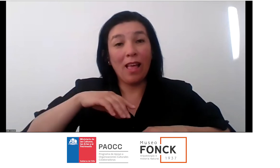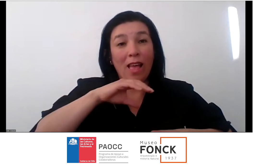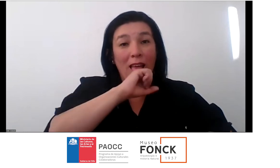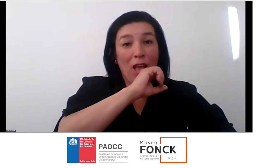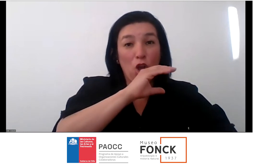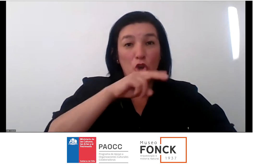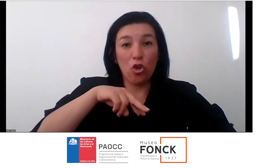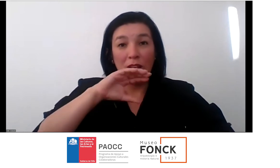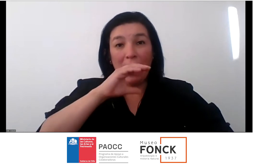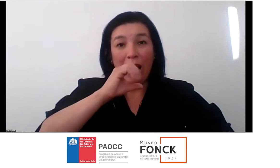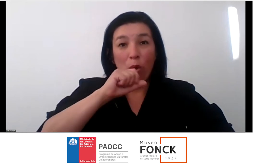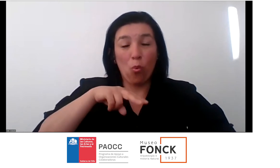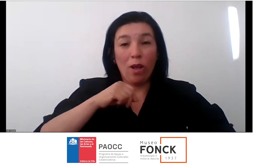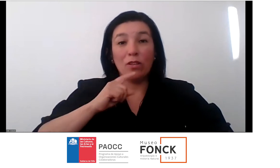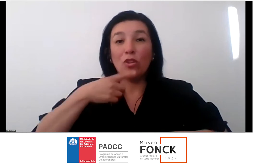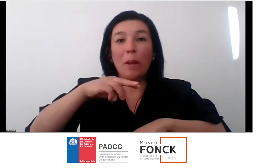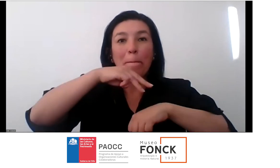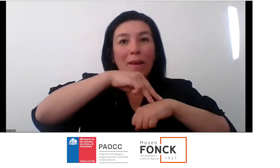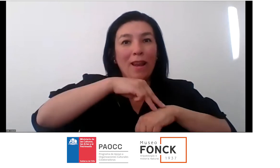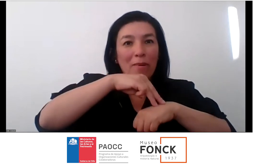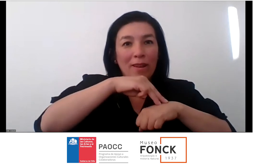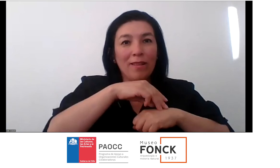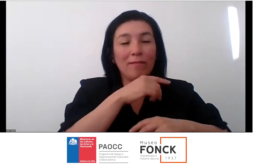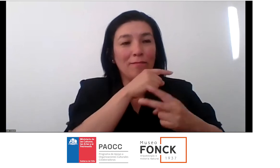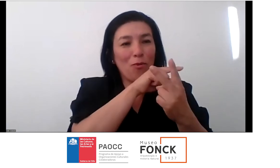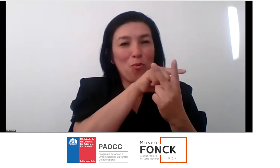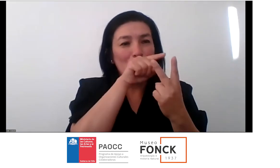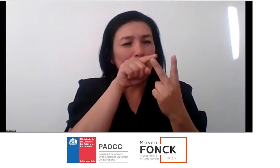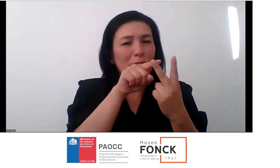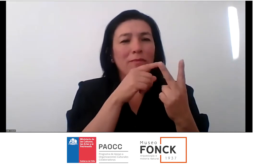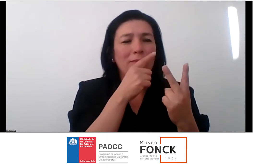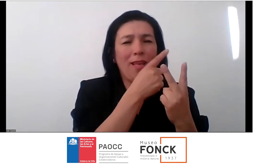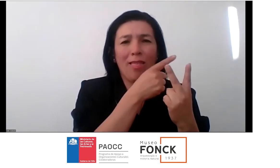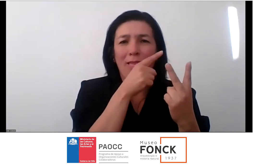la provincia del Marga Marga, ¿no? Cada una con sus